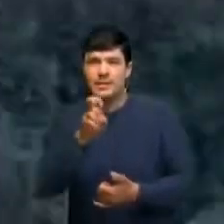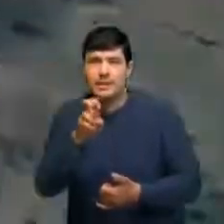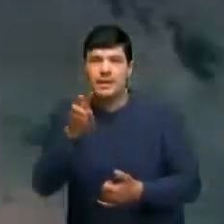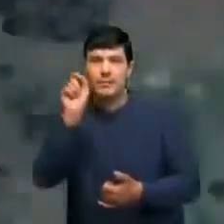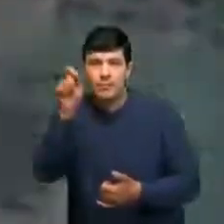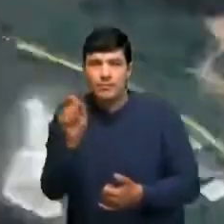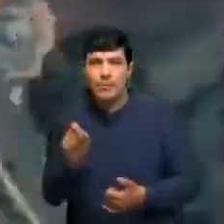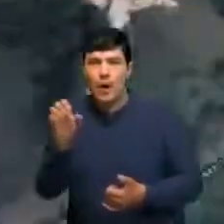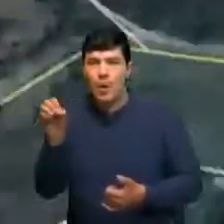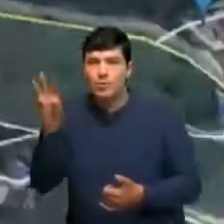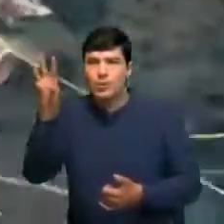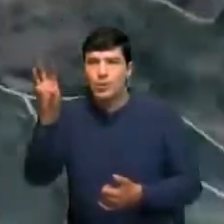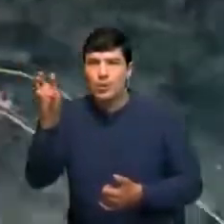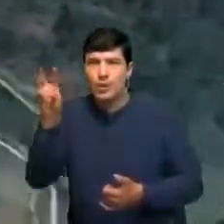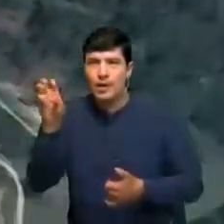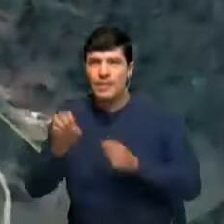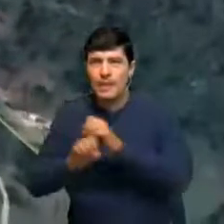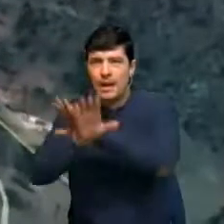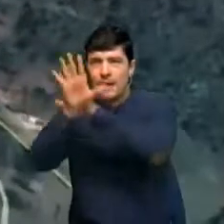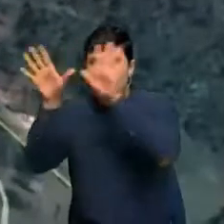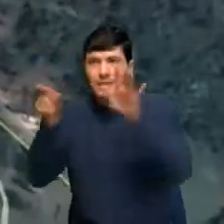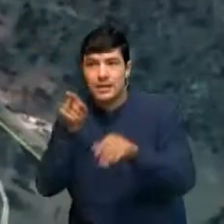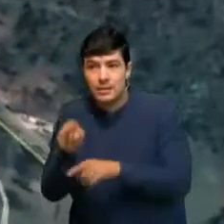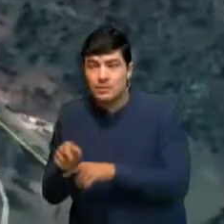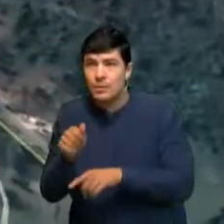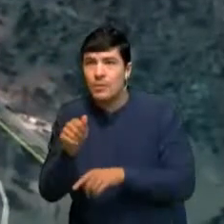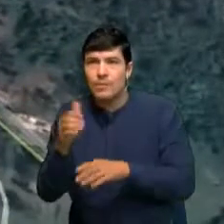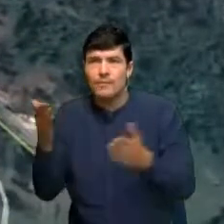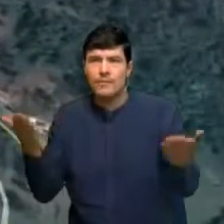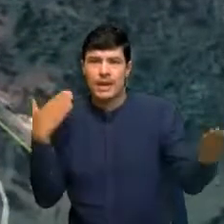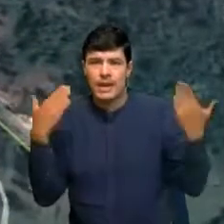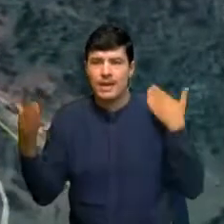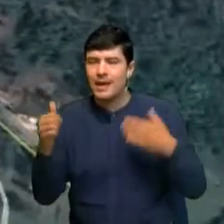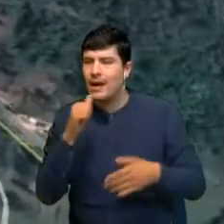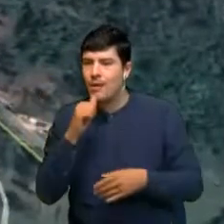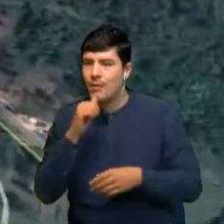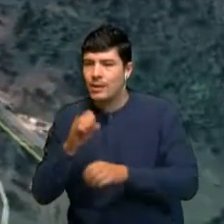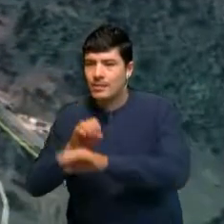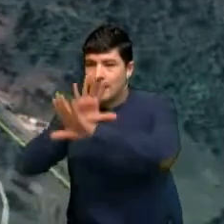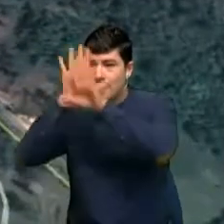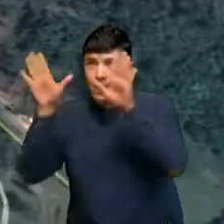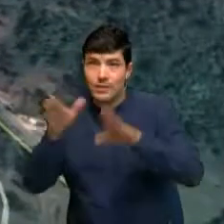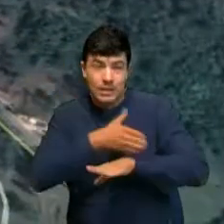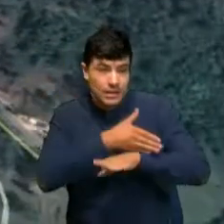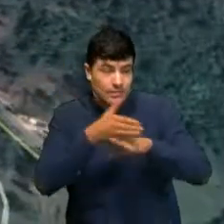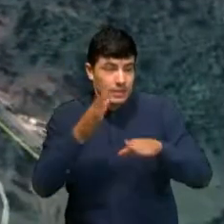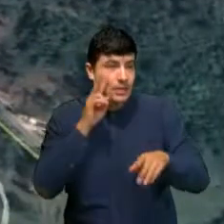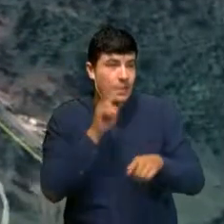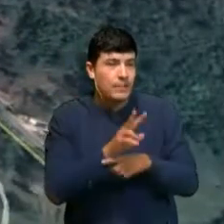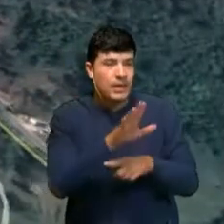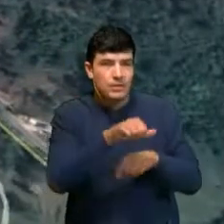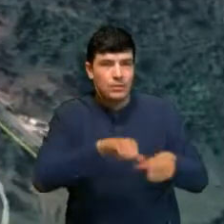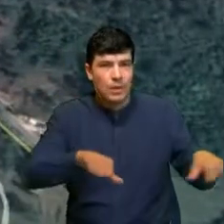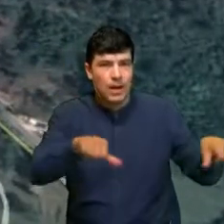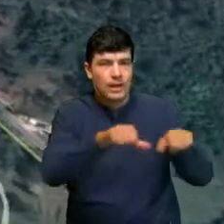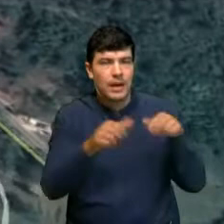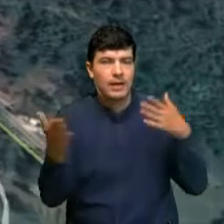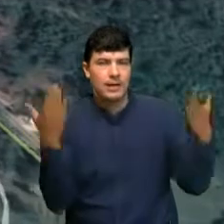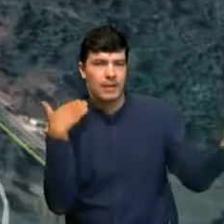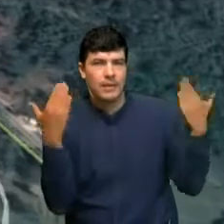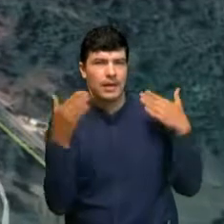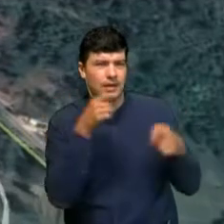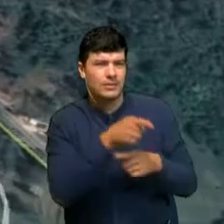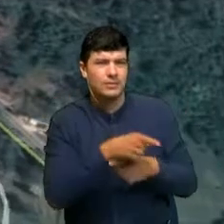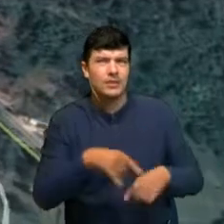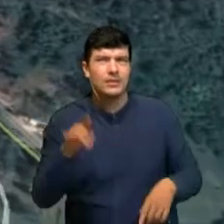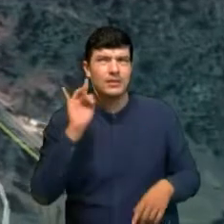de la mañana en la vereda Aguas Claras de Sabana de Torres. Minutos después fue observado por campesinos del área rural de Sabana de Torres por